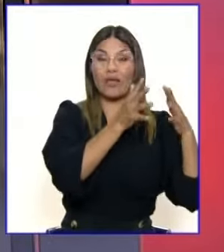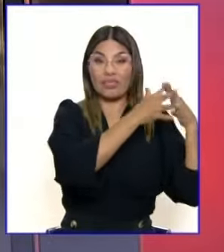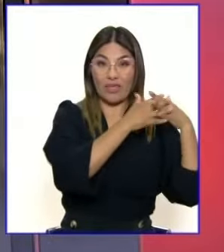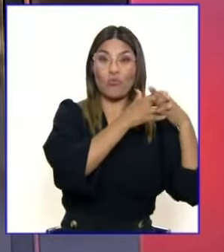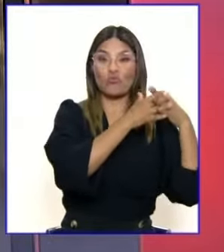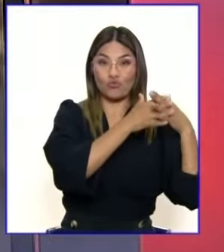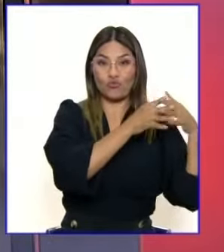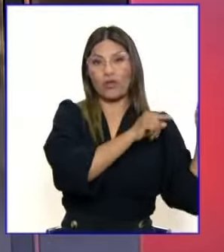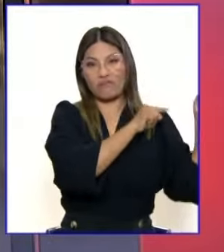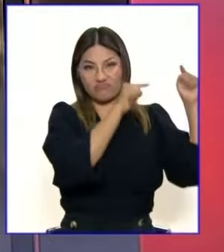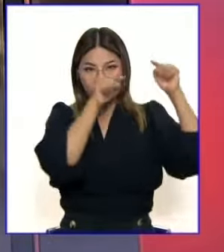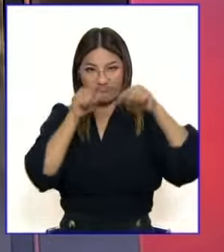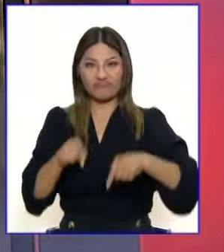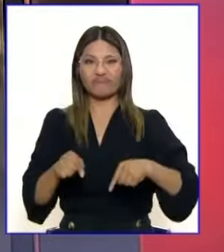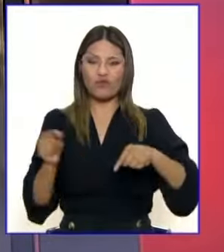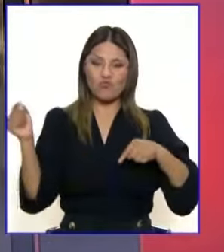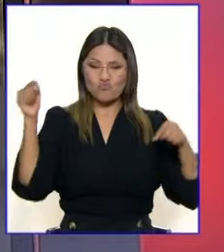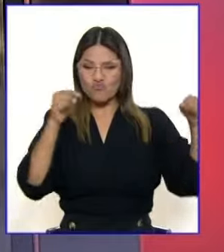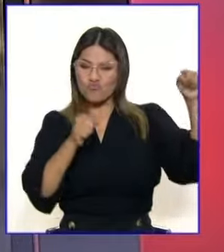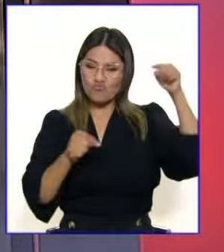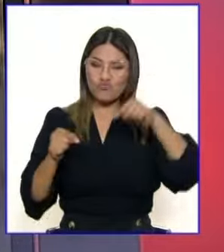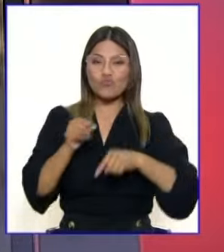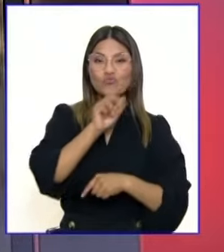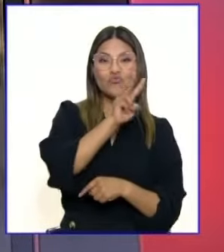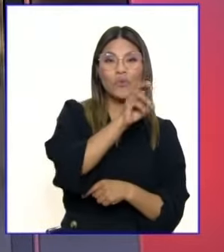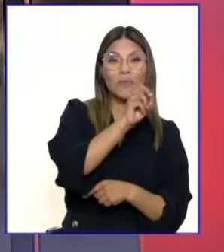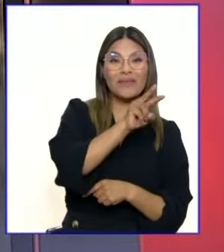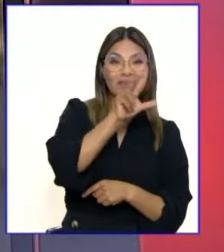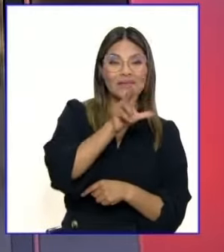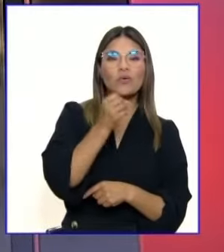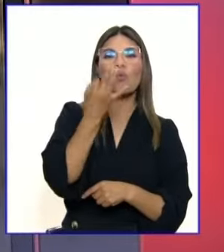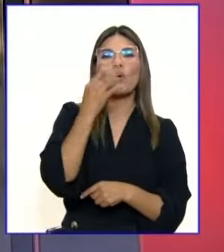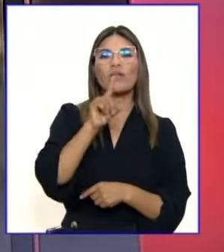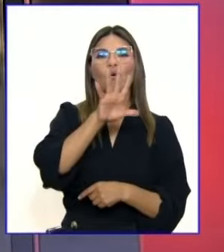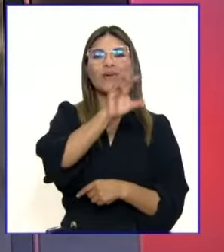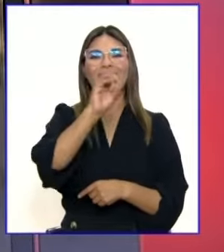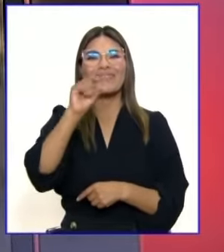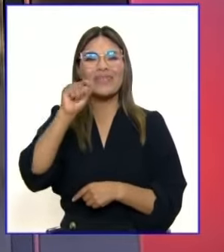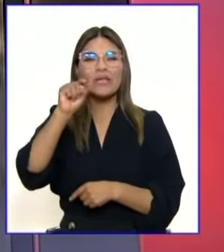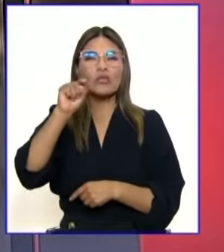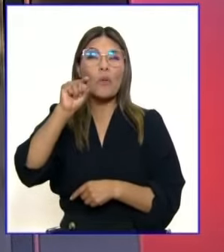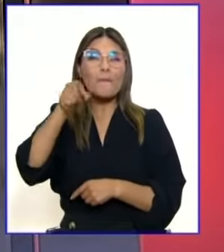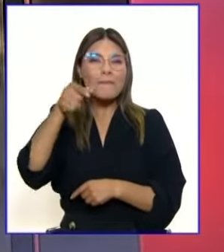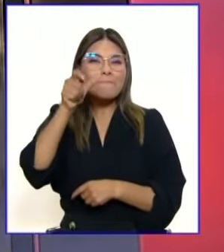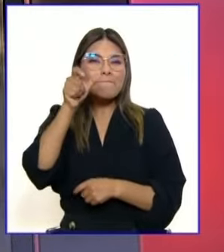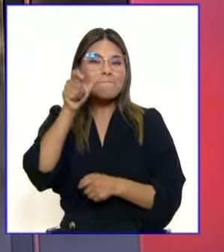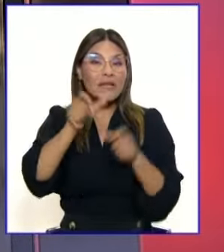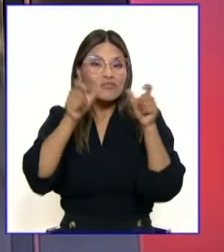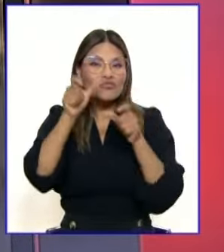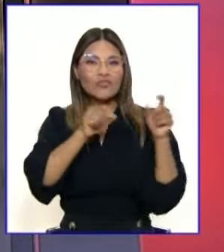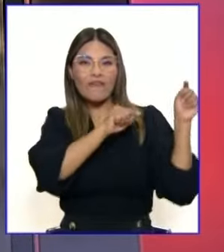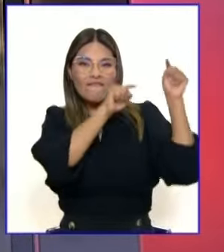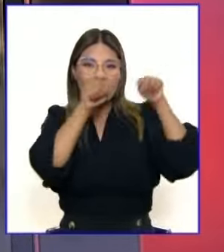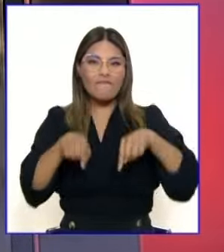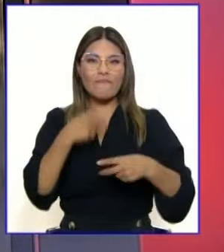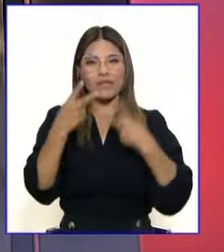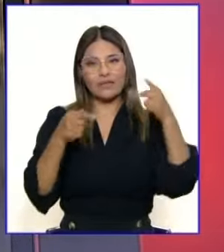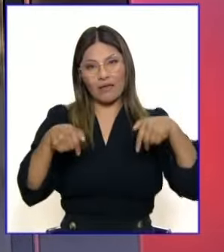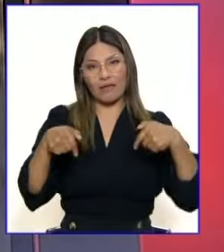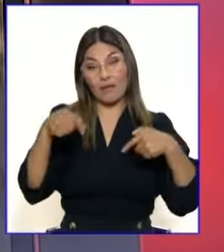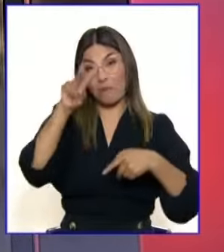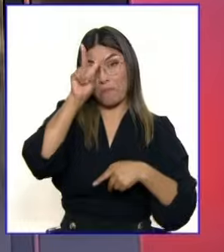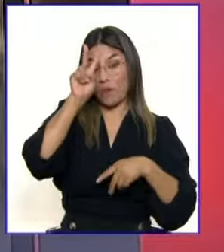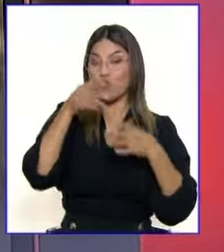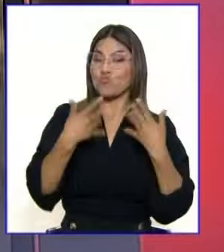Perú. 2023, vinieron 500,000 de americanos al Perú. Y el sector del turismo es una